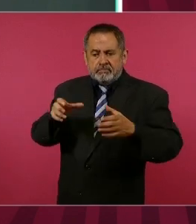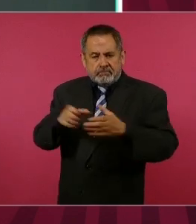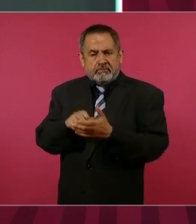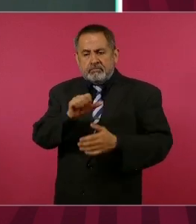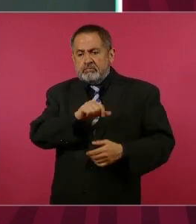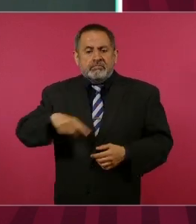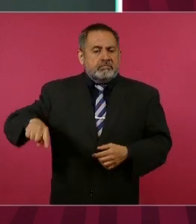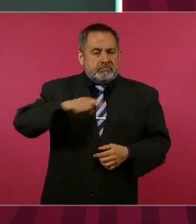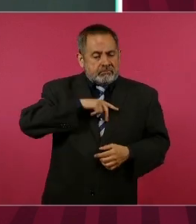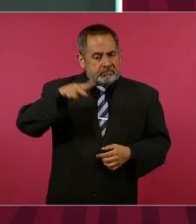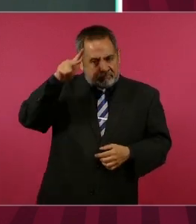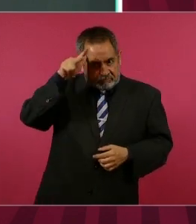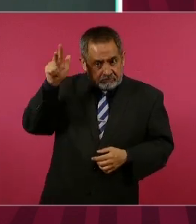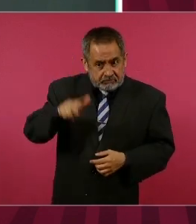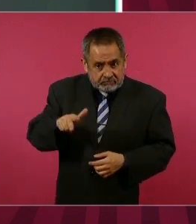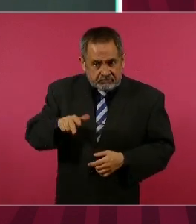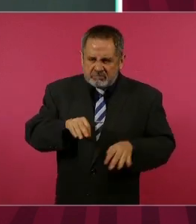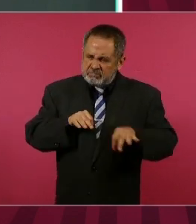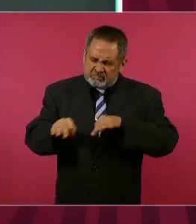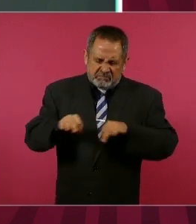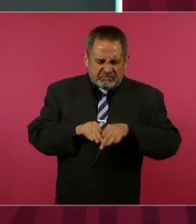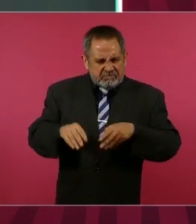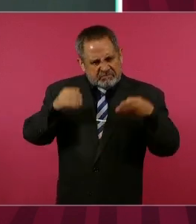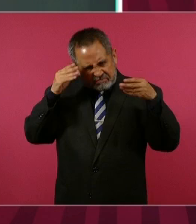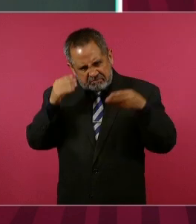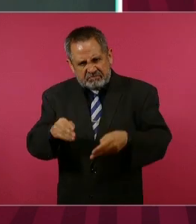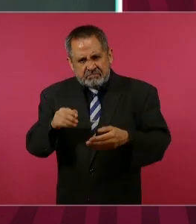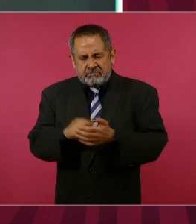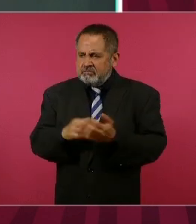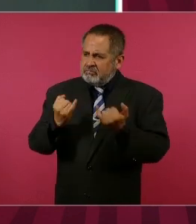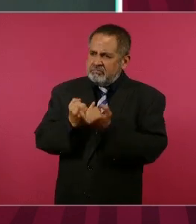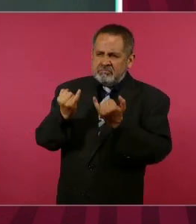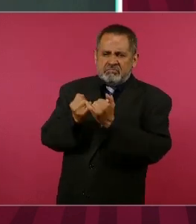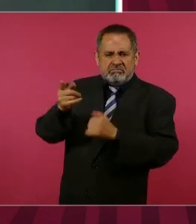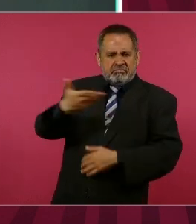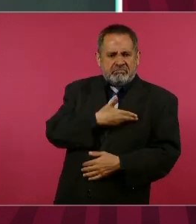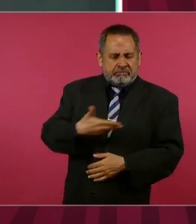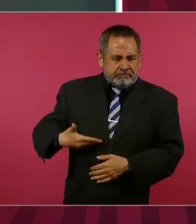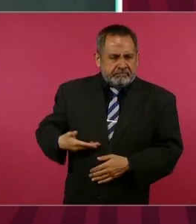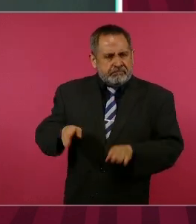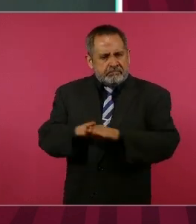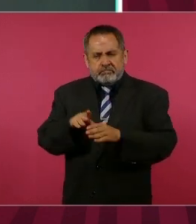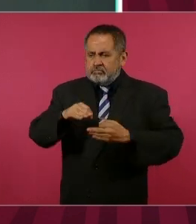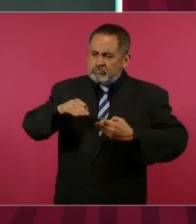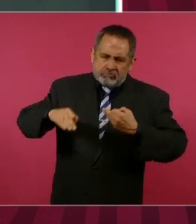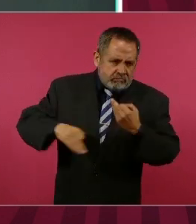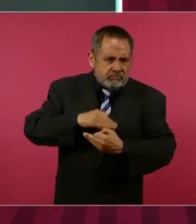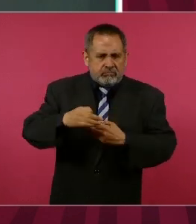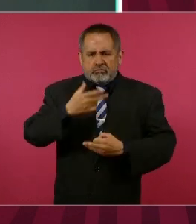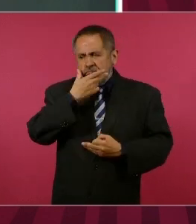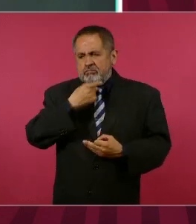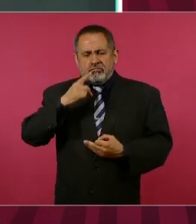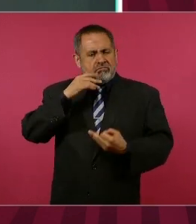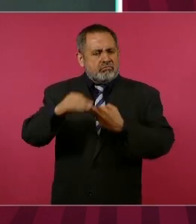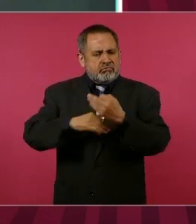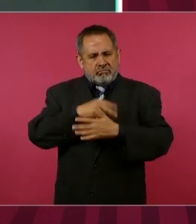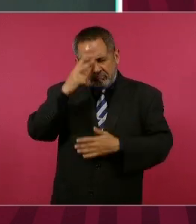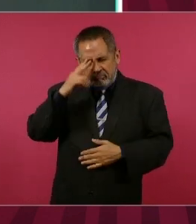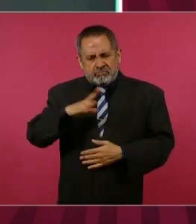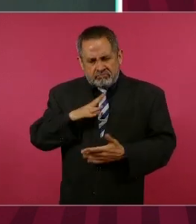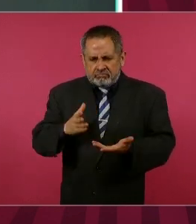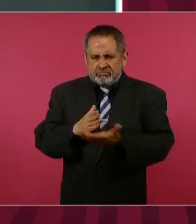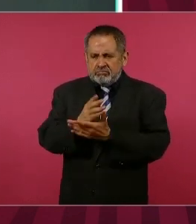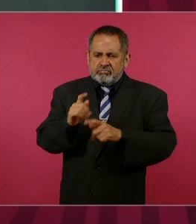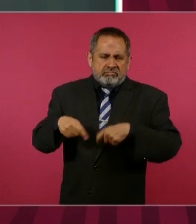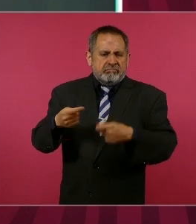los hidalguenses, estamos trabajando en el empeño de usted, presidente, de que todas y todos los mexicanos tengamos